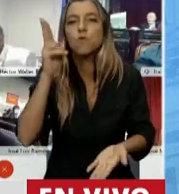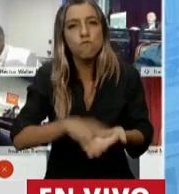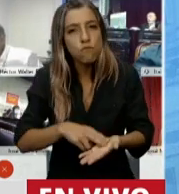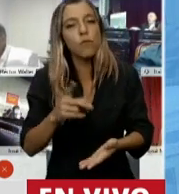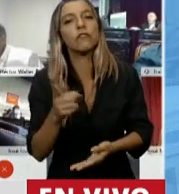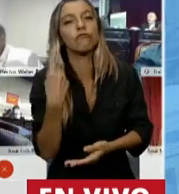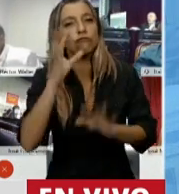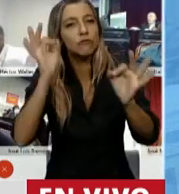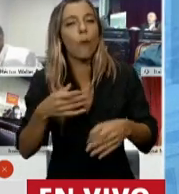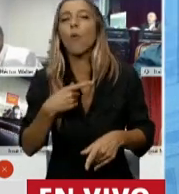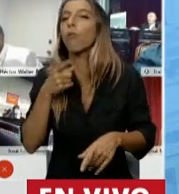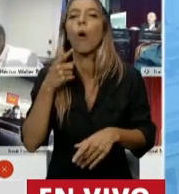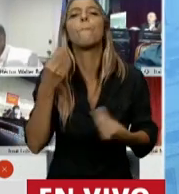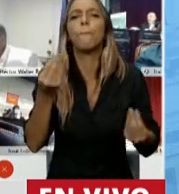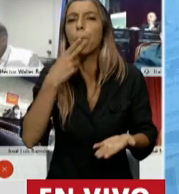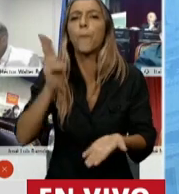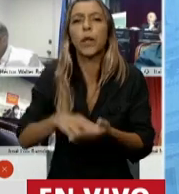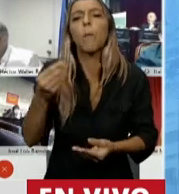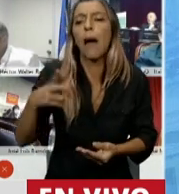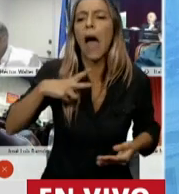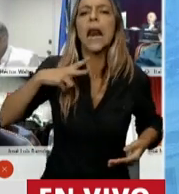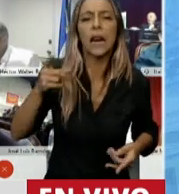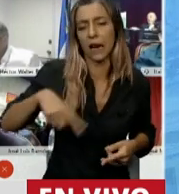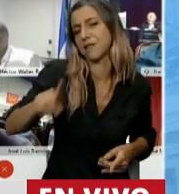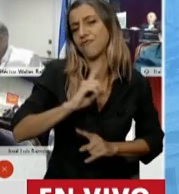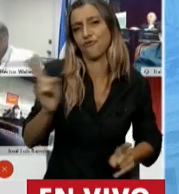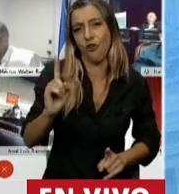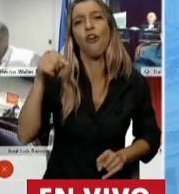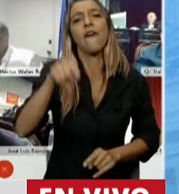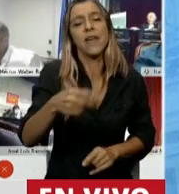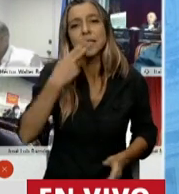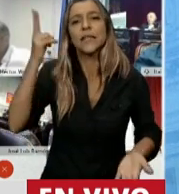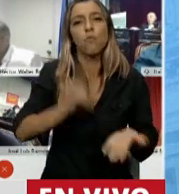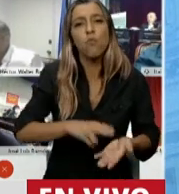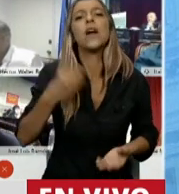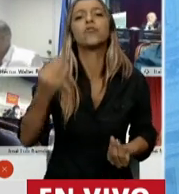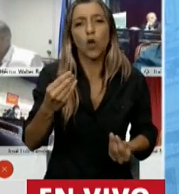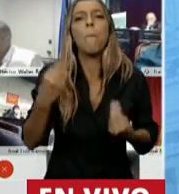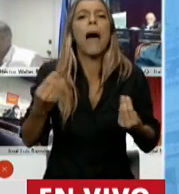impuesto a la riqueza, es un impuesto para generar más